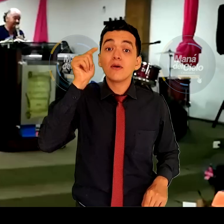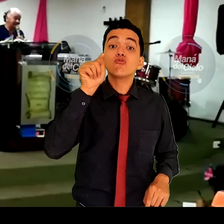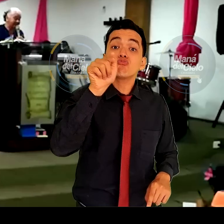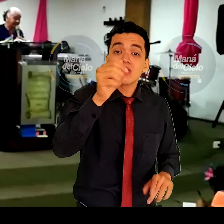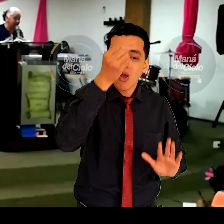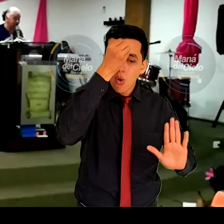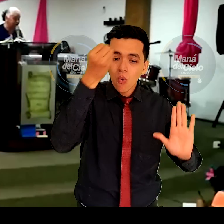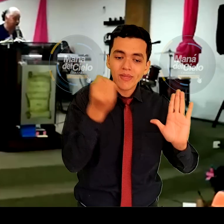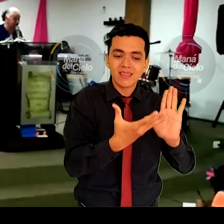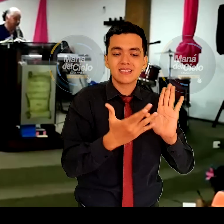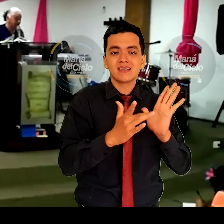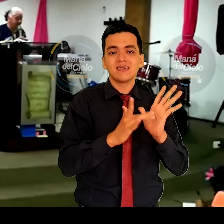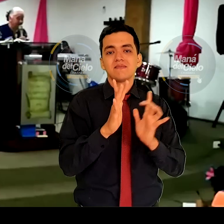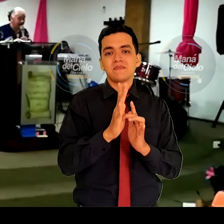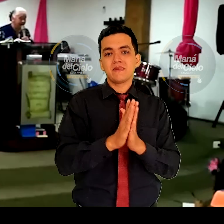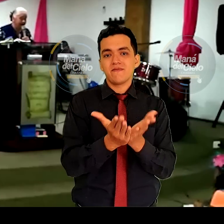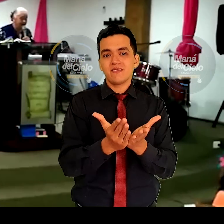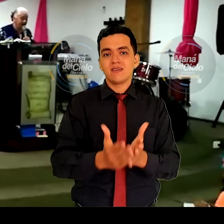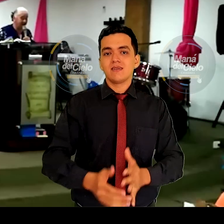Alabanza al Señor.